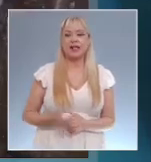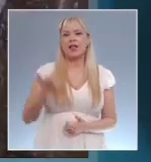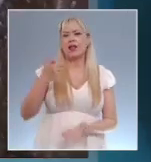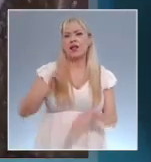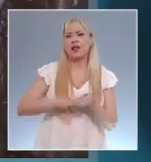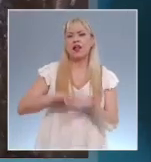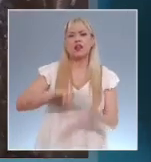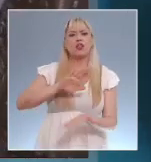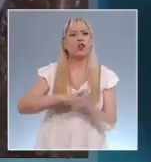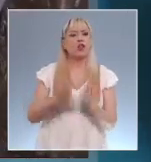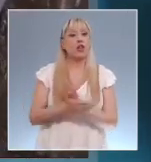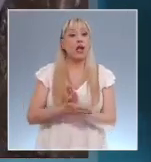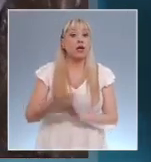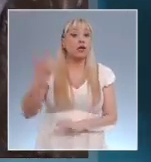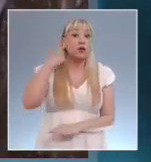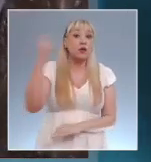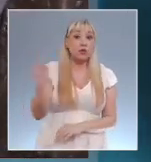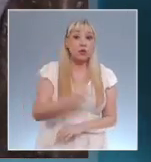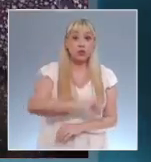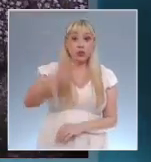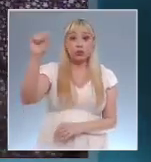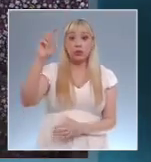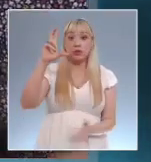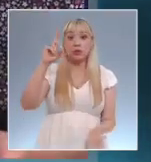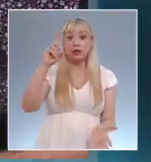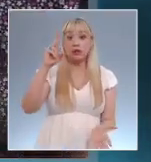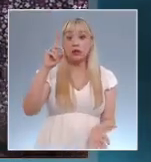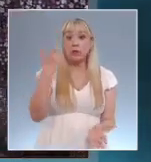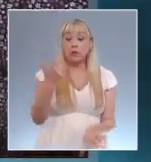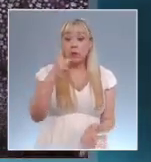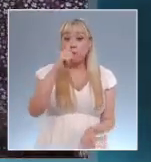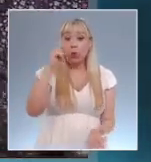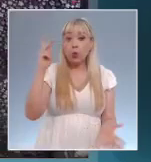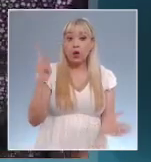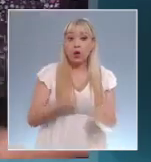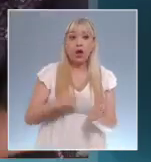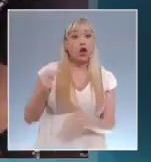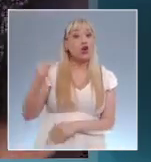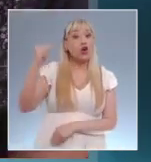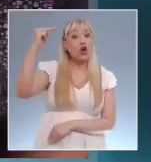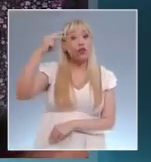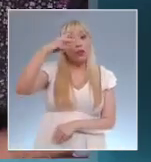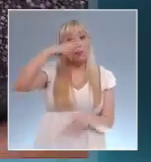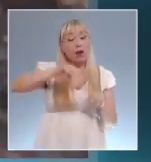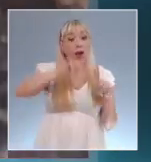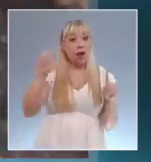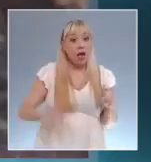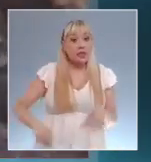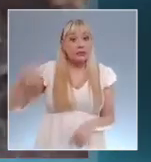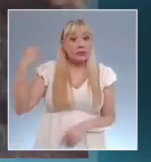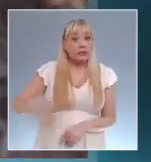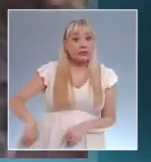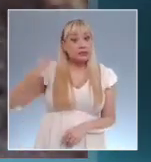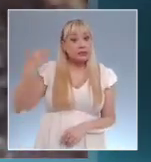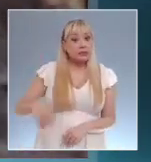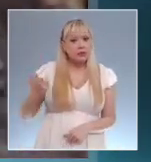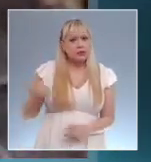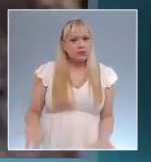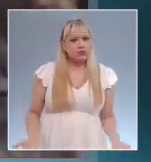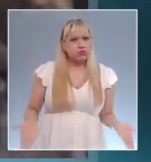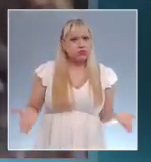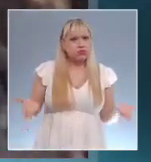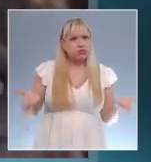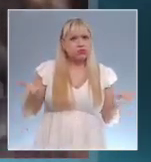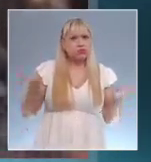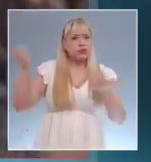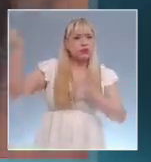kilo en diversas localidades al norte del país, debido al aumento en los costos de producción y distribución de los insumos, reveló el